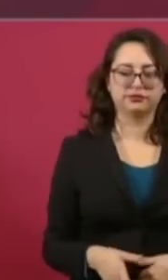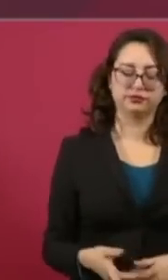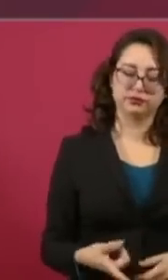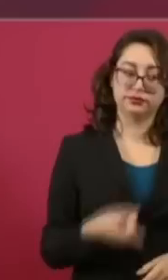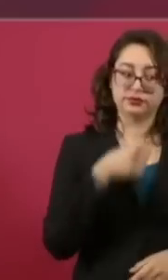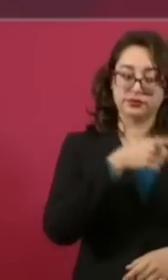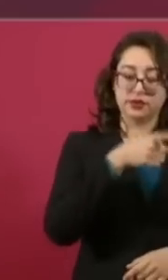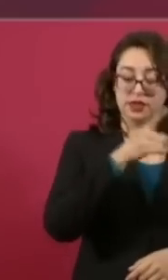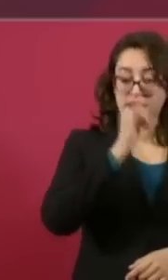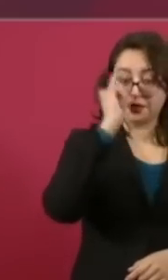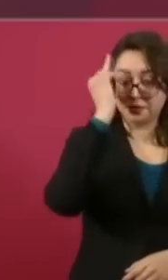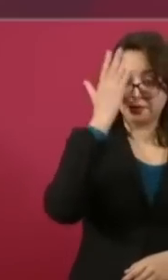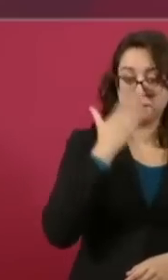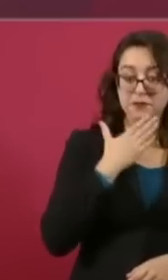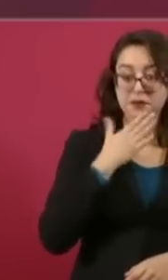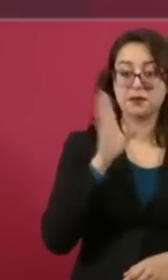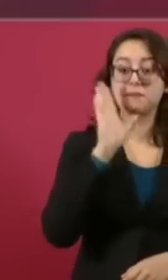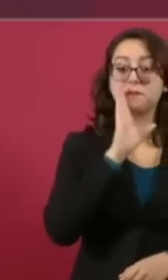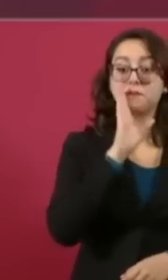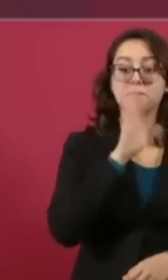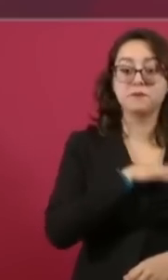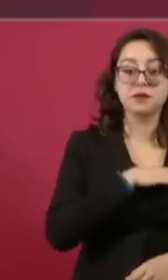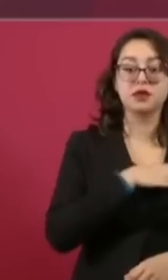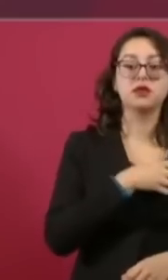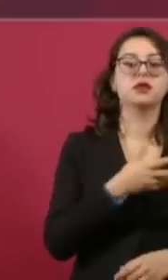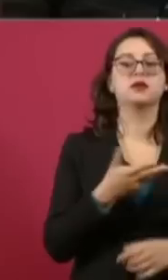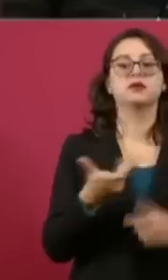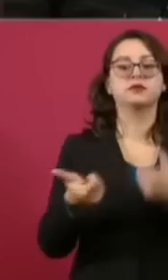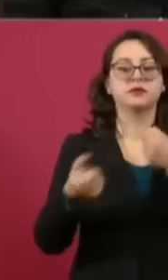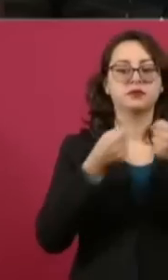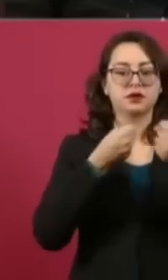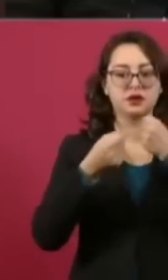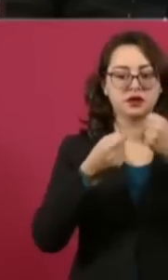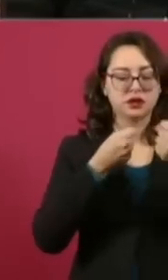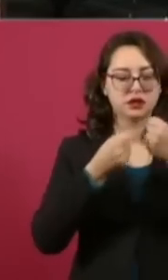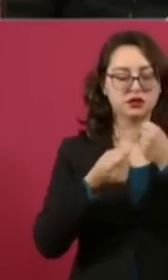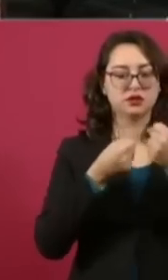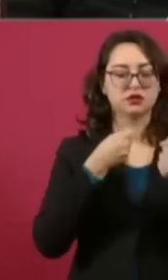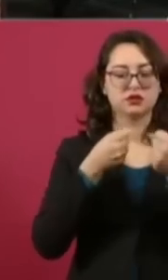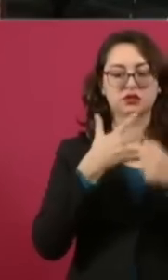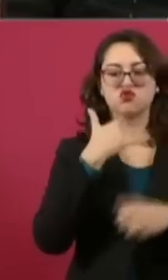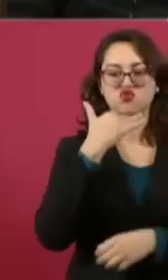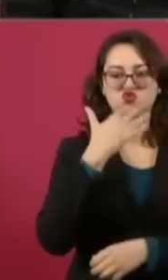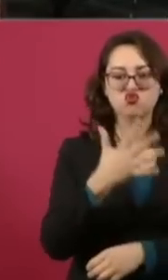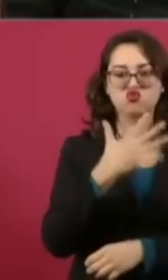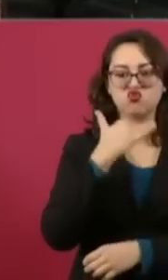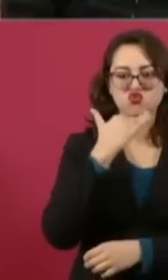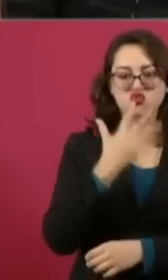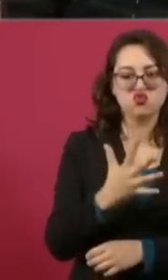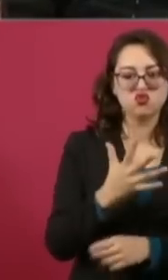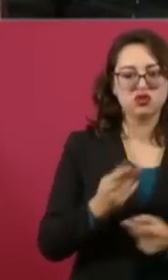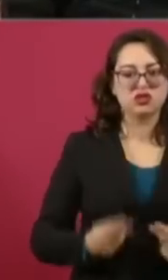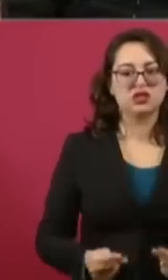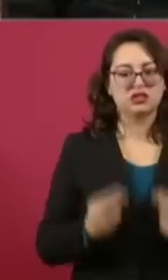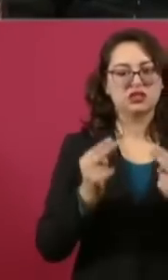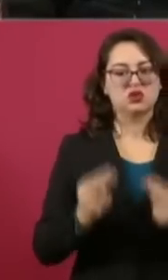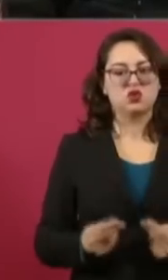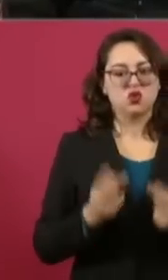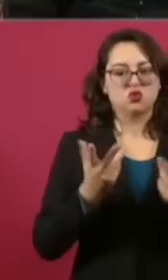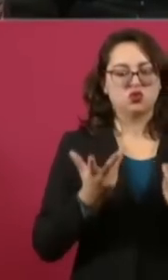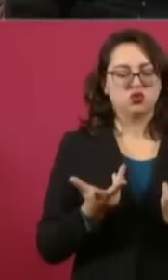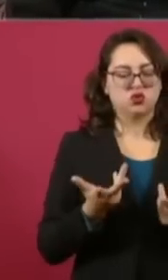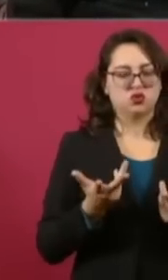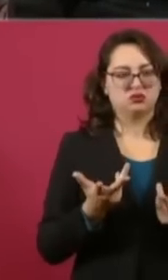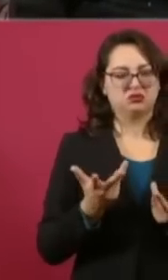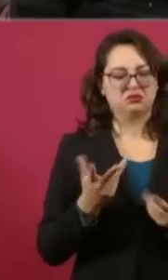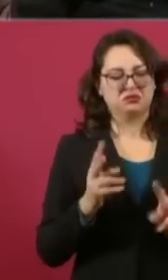tantito que el ataque contra Ciro Gómez Leyva se haya orquestado desde allá de la Ciudad de México. Asusado,